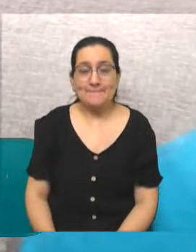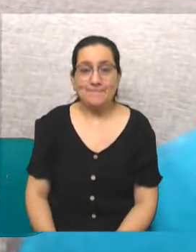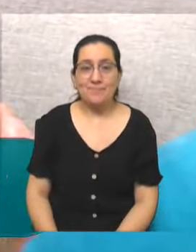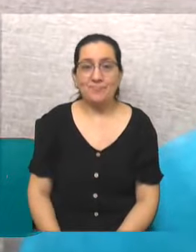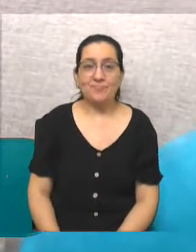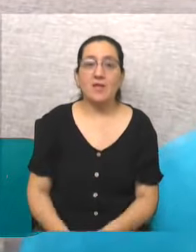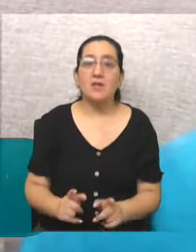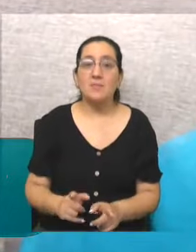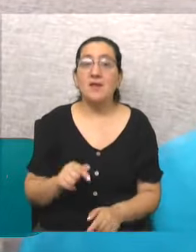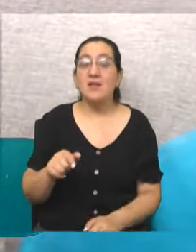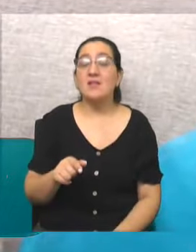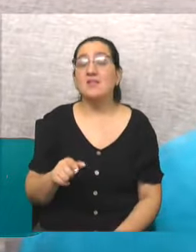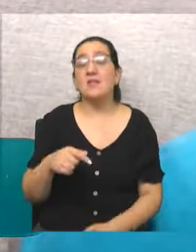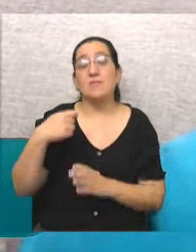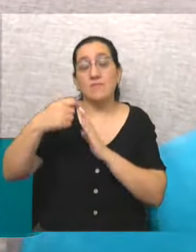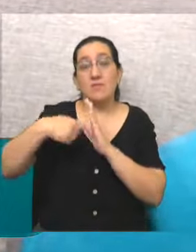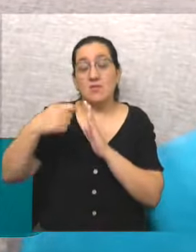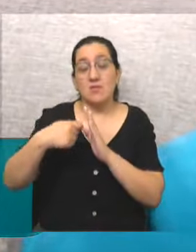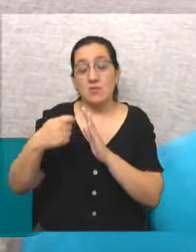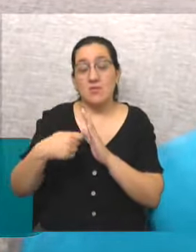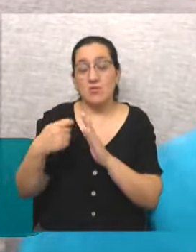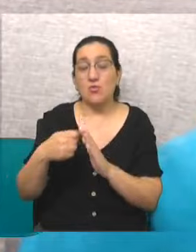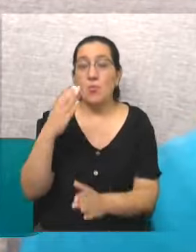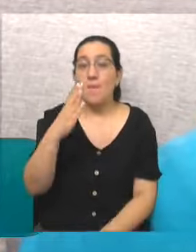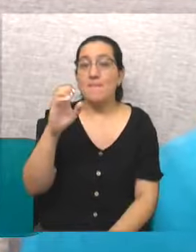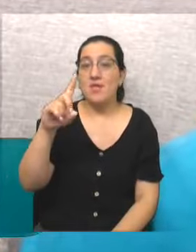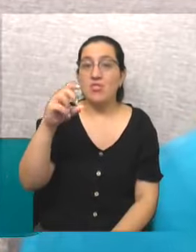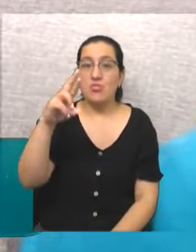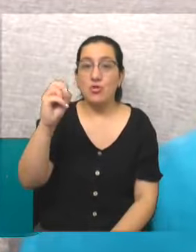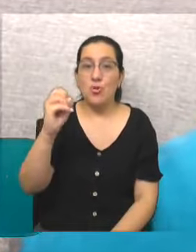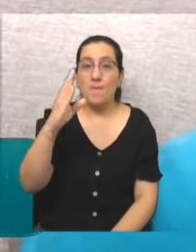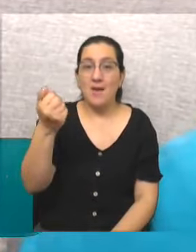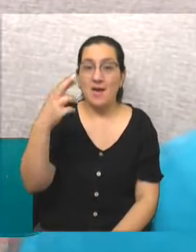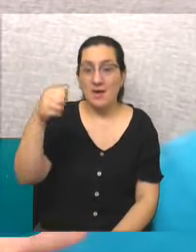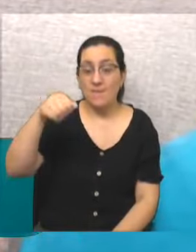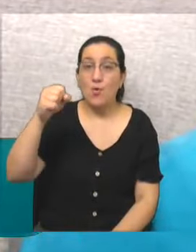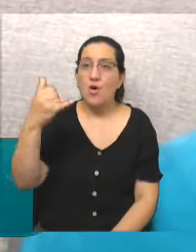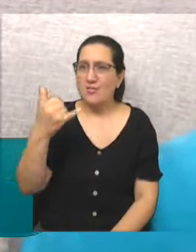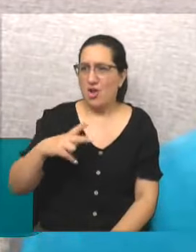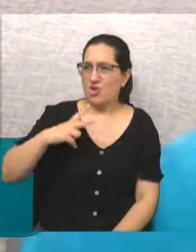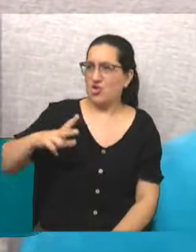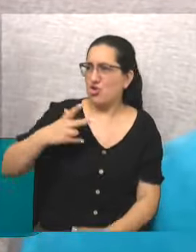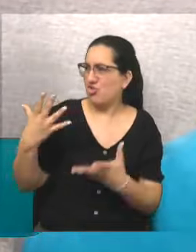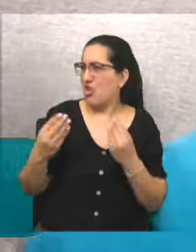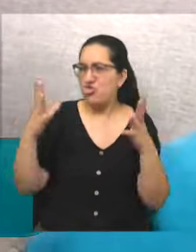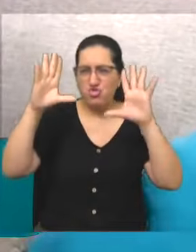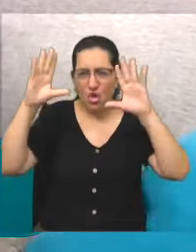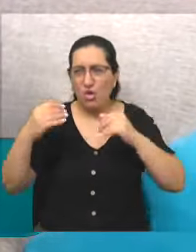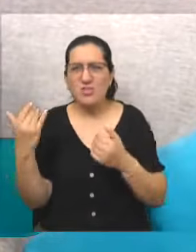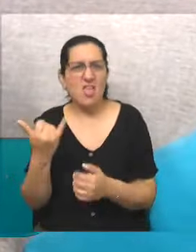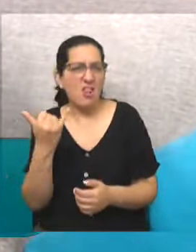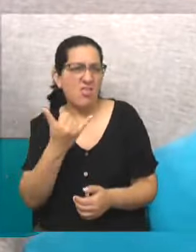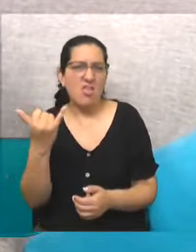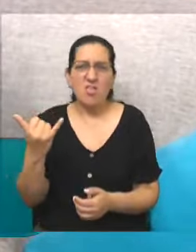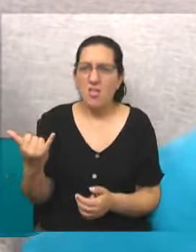bueno, y eso aparece en esta figura, este hombre, Pedro Páramo, que es como el padre de todos, que lo tiene todo y todo lo demás que no tienen nada. Pero lo único que él quiere